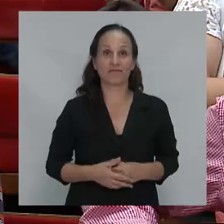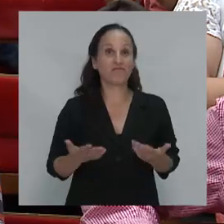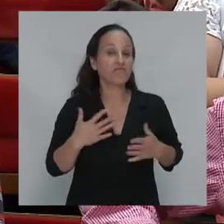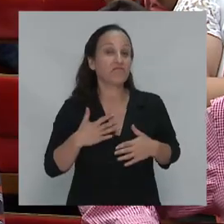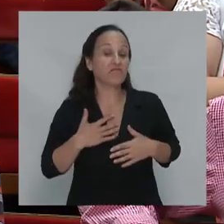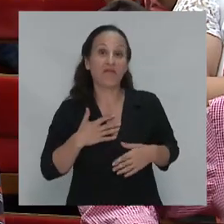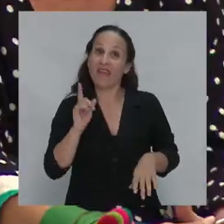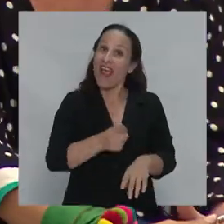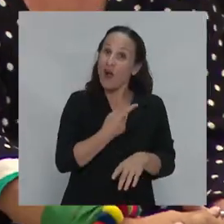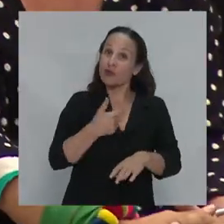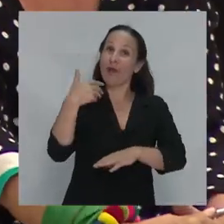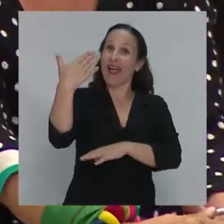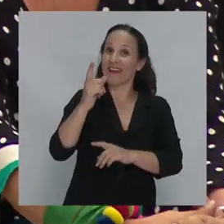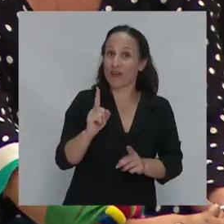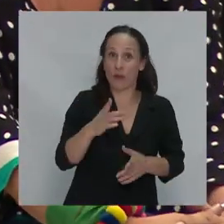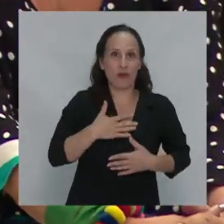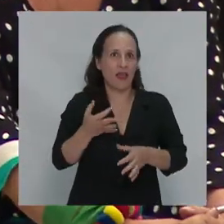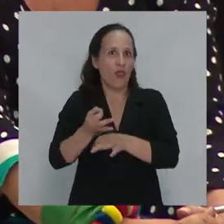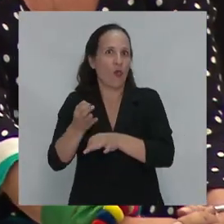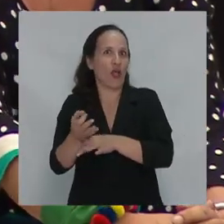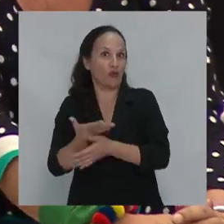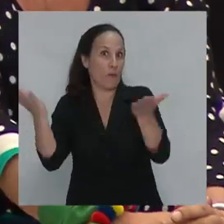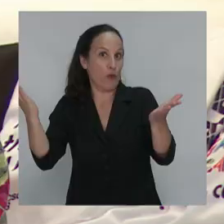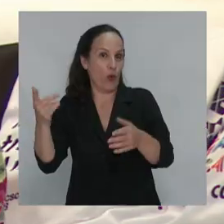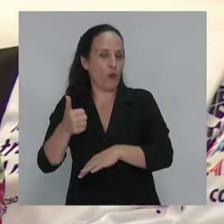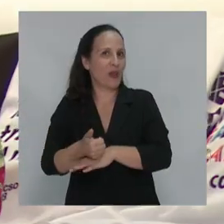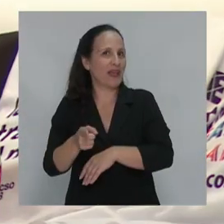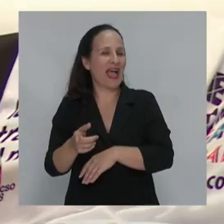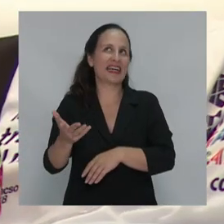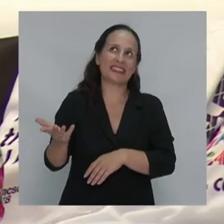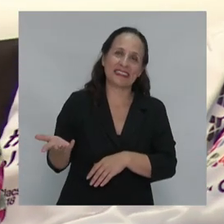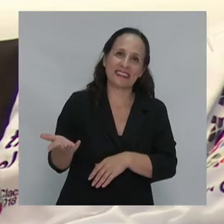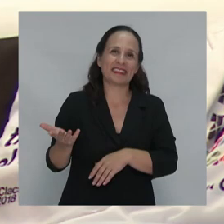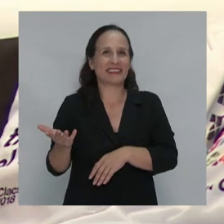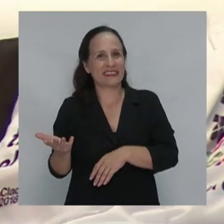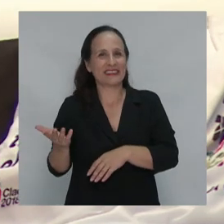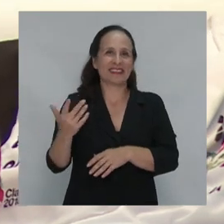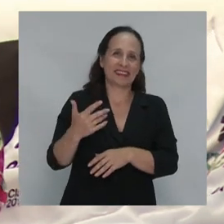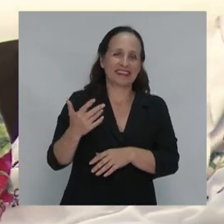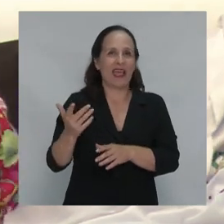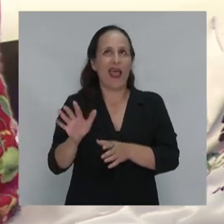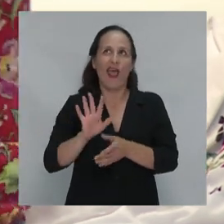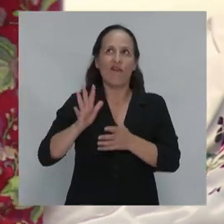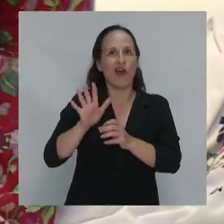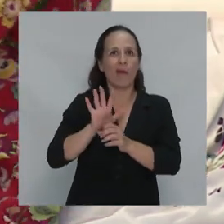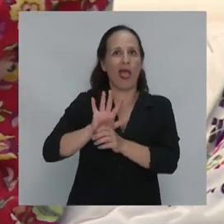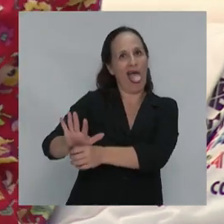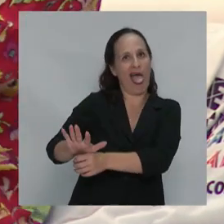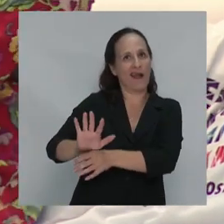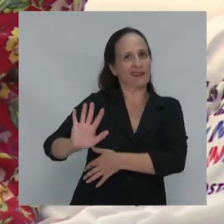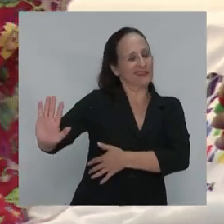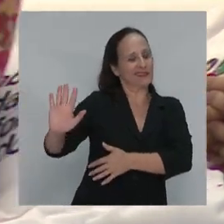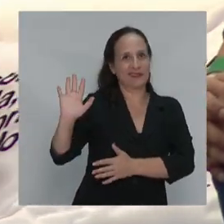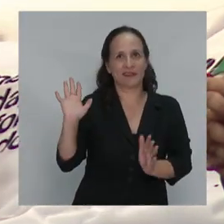No estoy acostumbrada porque en clave de educación pública tenemos un lugar bastante nulo, a decir verdad. De